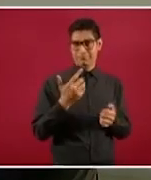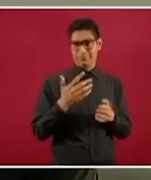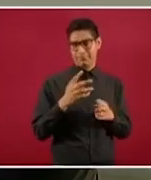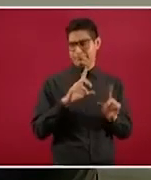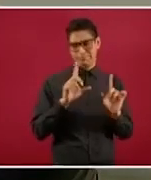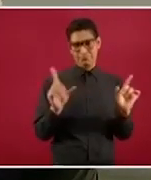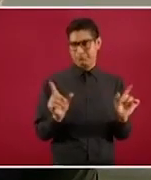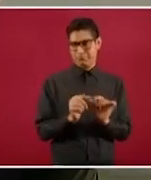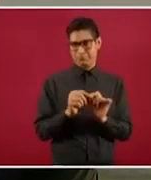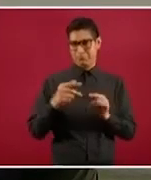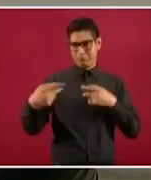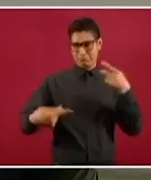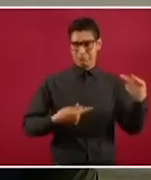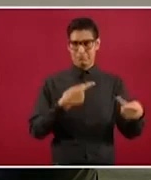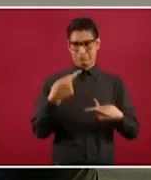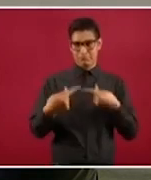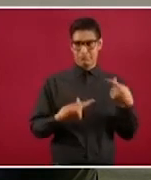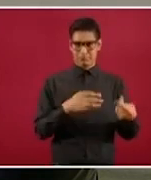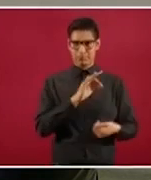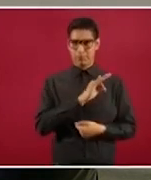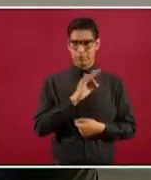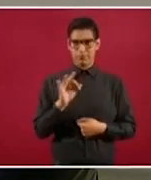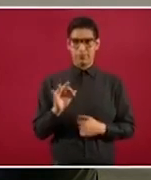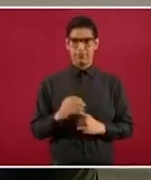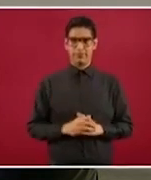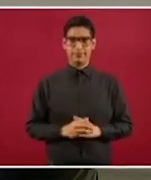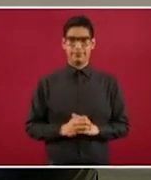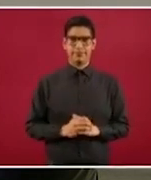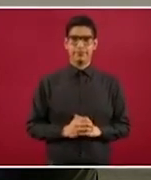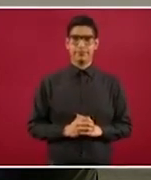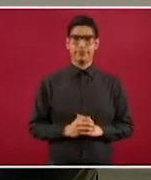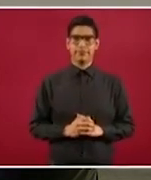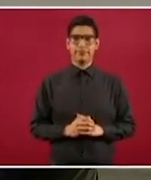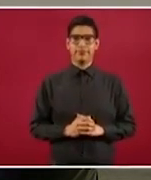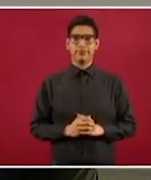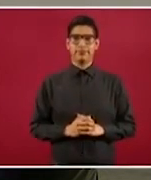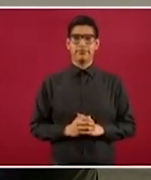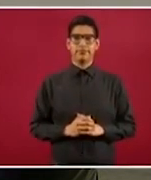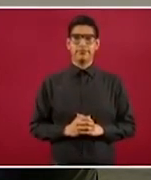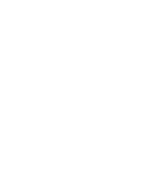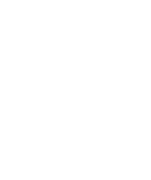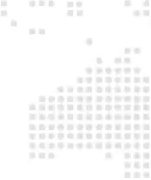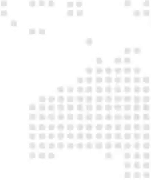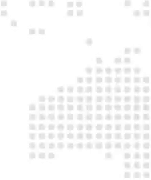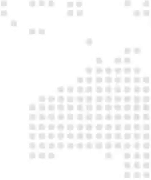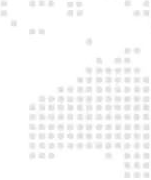y, bueno, se abren espacio a las preguntas. Súper. A ver,